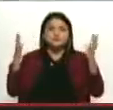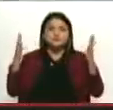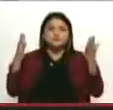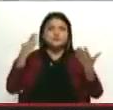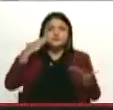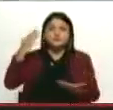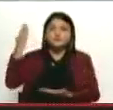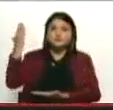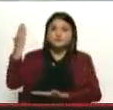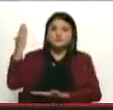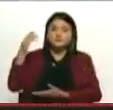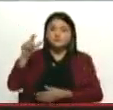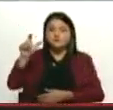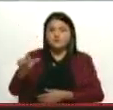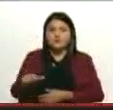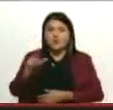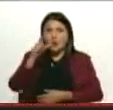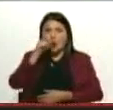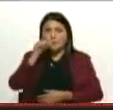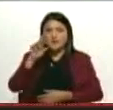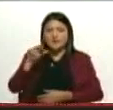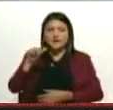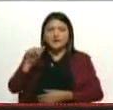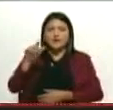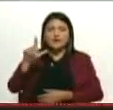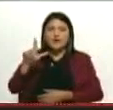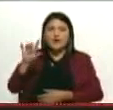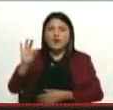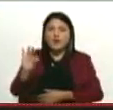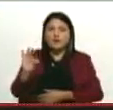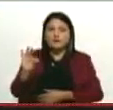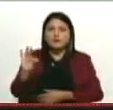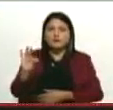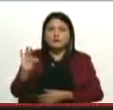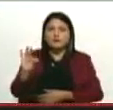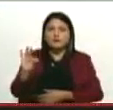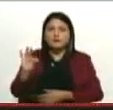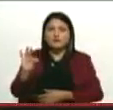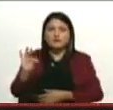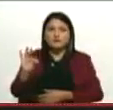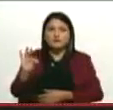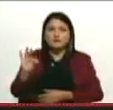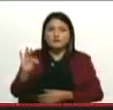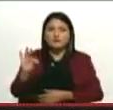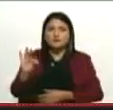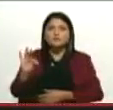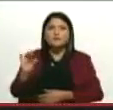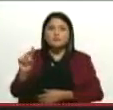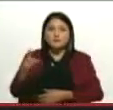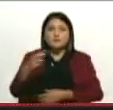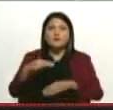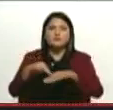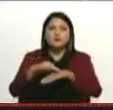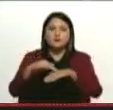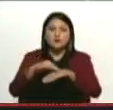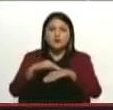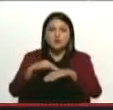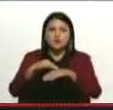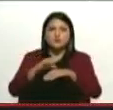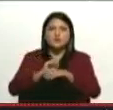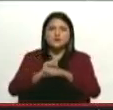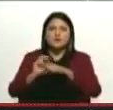declaraciones del Ralph González Primer Ministro de San Vicente y Las Granadinas allí vemos